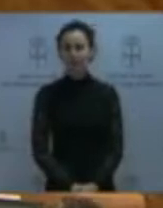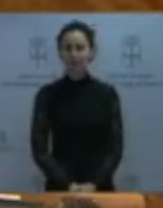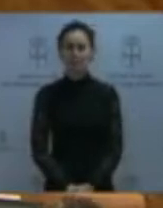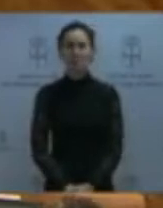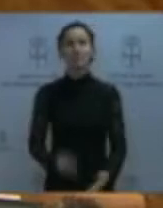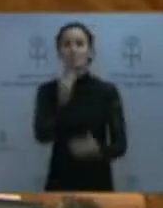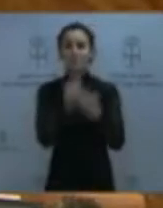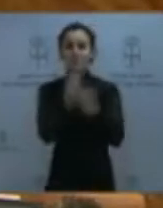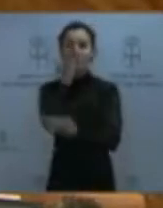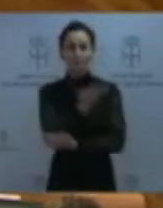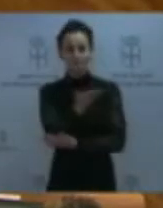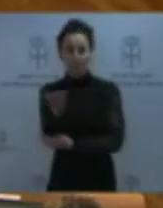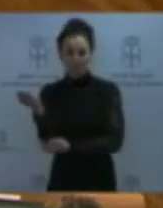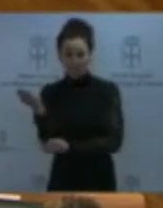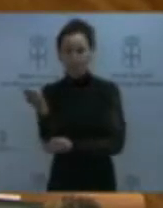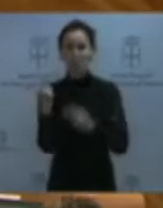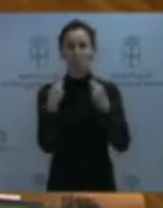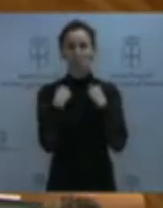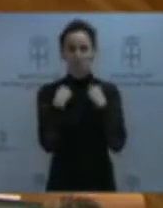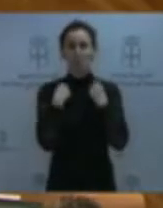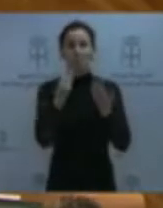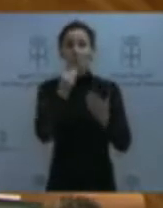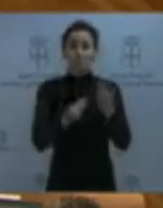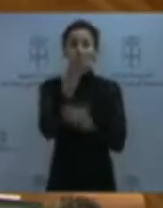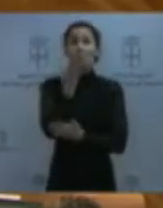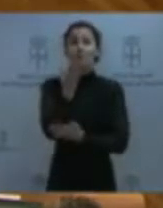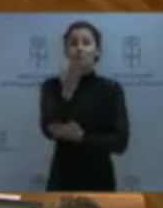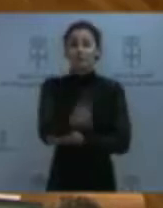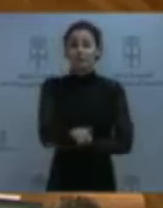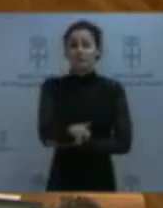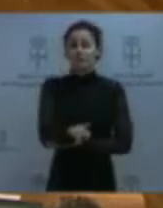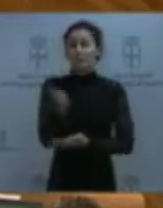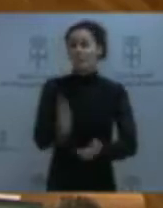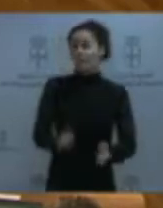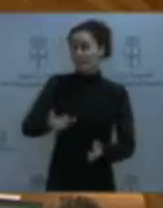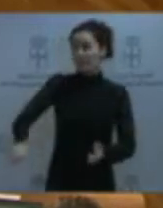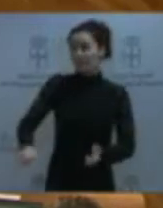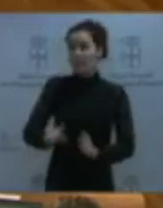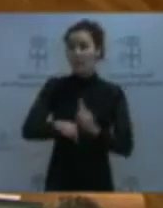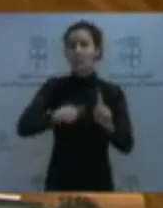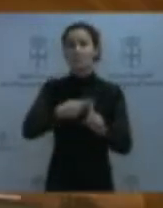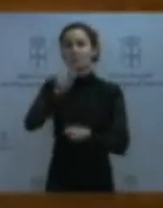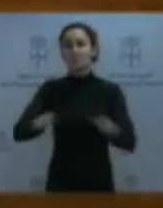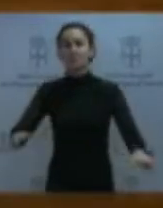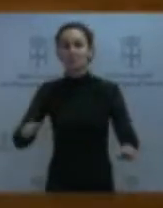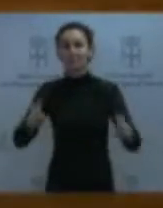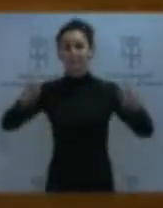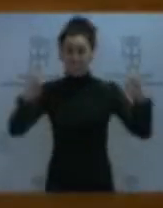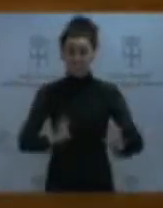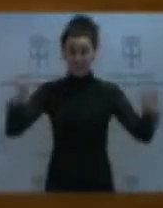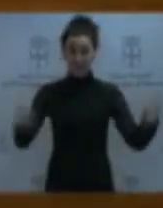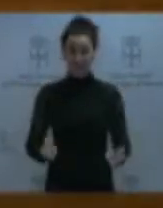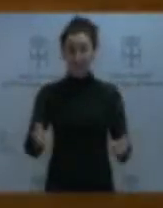Buenos días, señorías. Buenos días también al personal de la Cámara y a todas las personas que han acudido